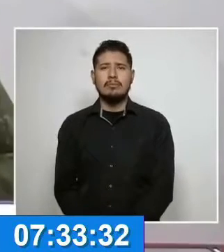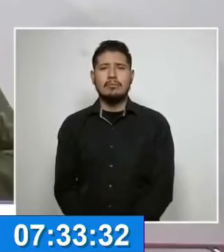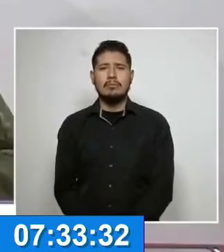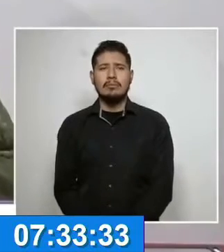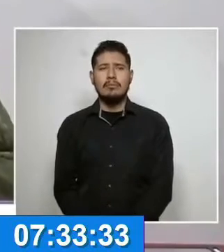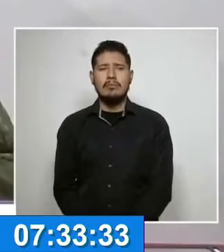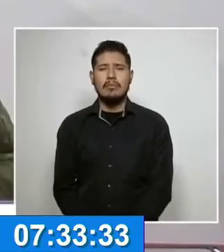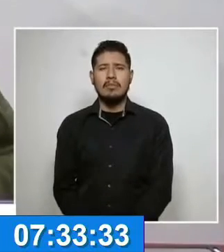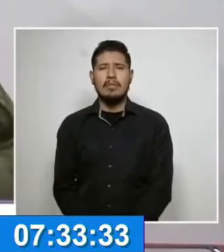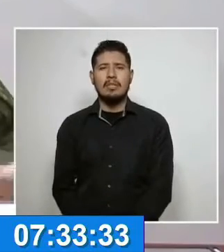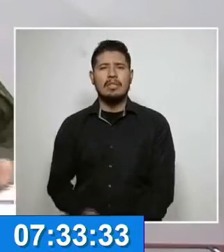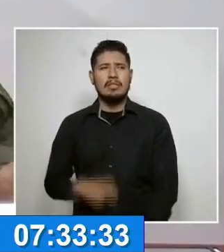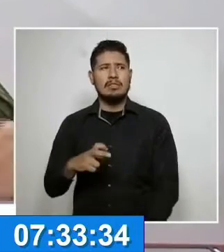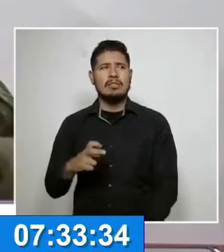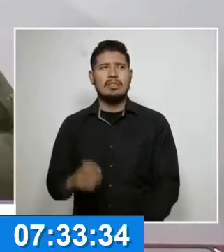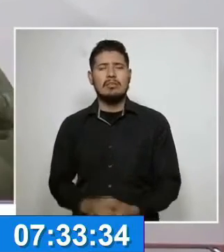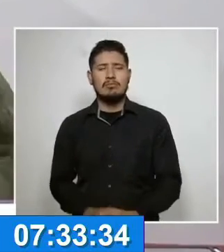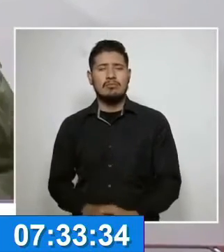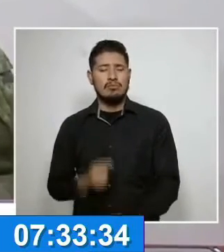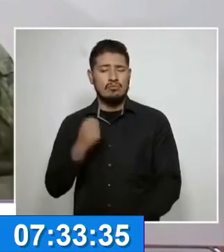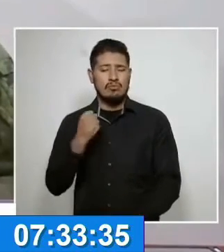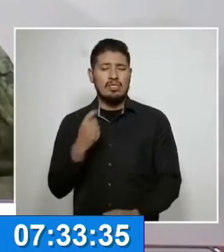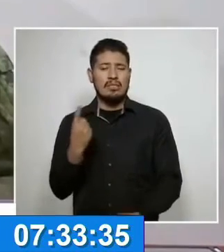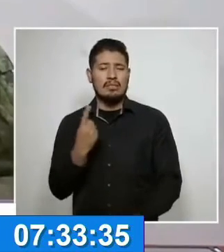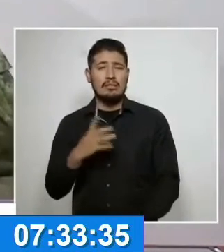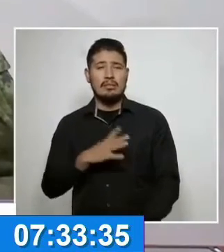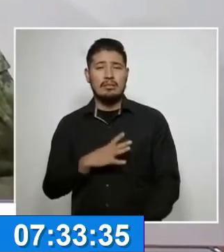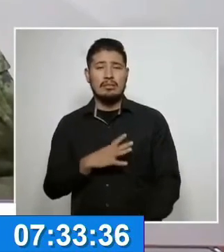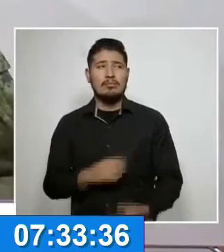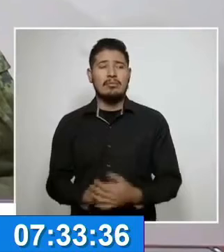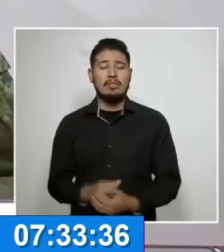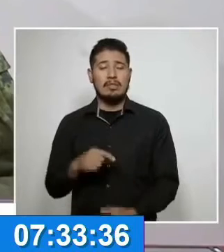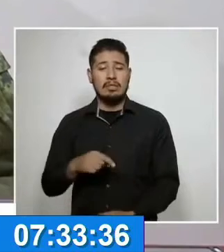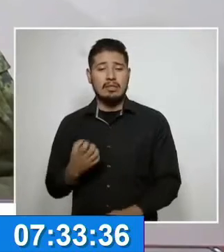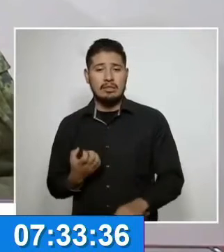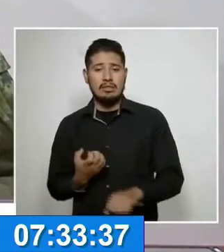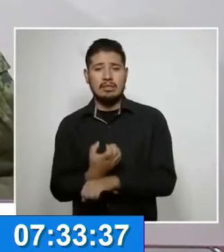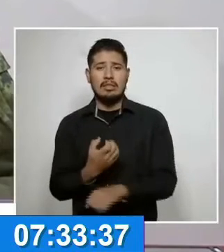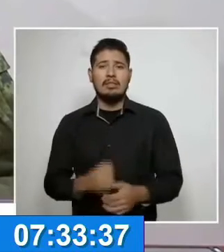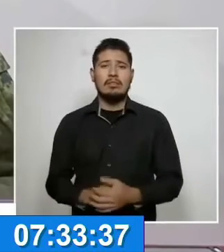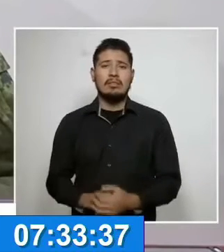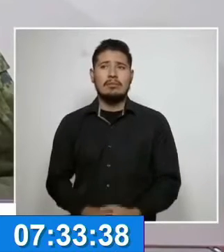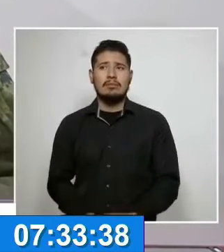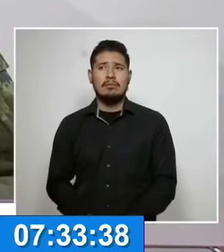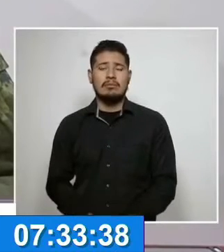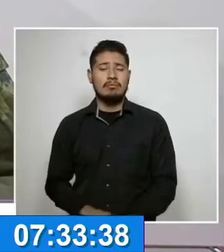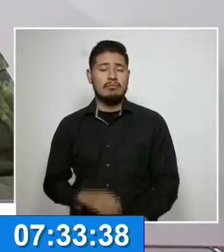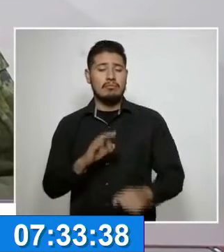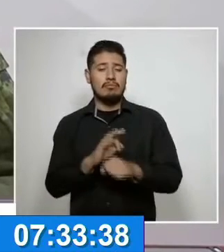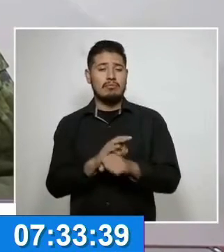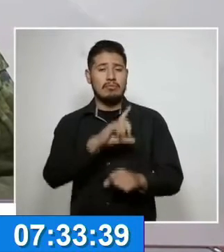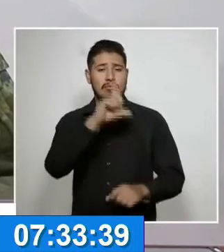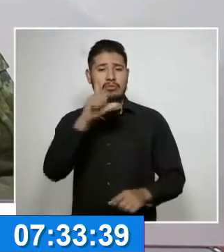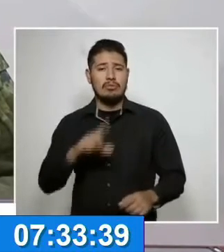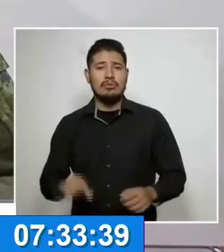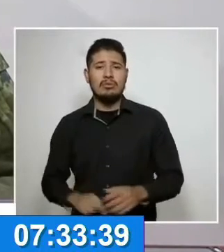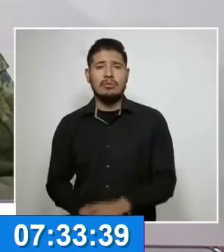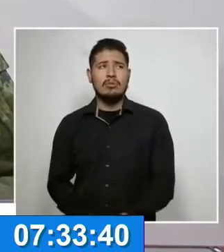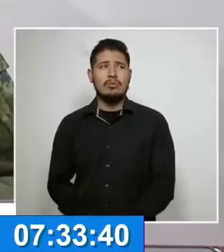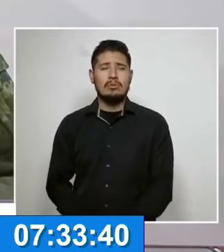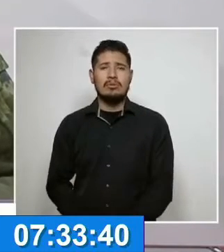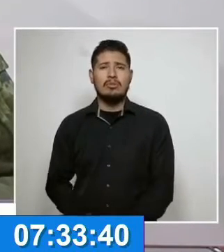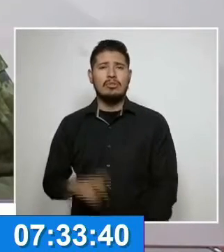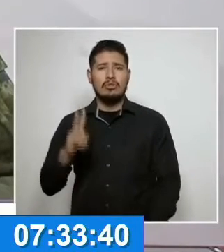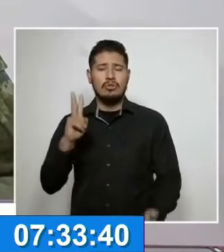Estas son las fuerzas que tenemos en el estado por parte de la Secretaría de la Defensa Nacional. Tenemos un total